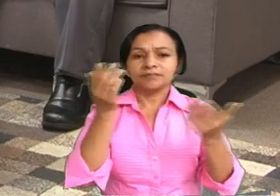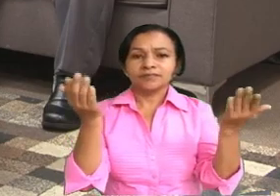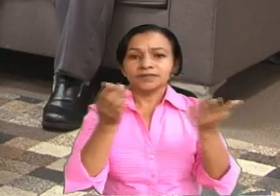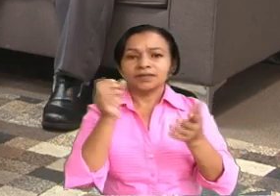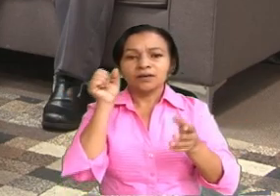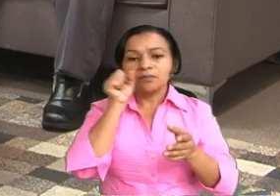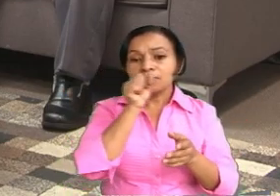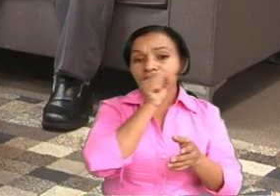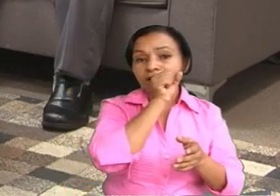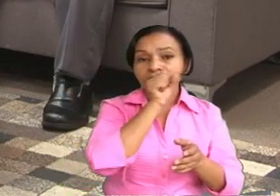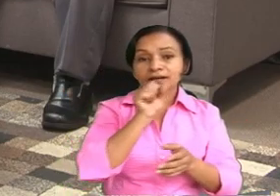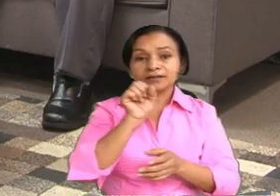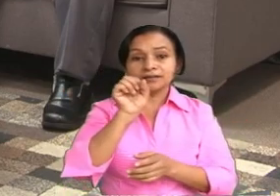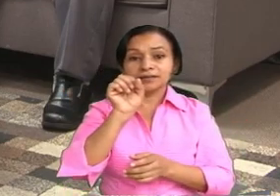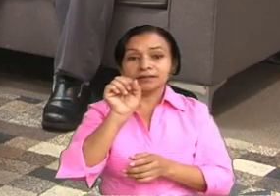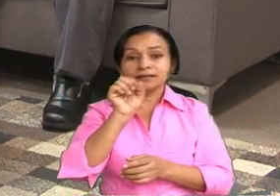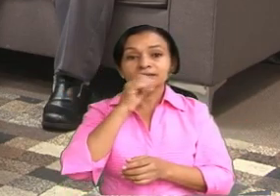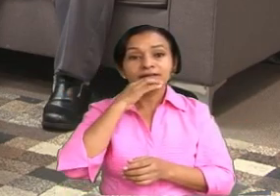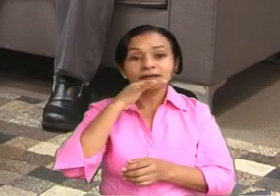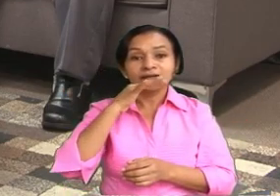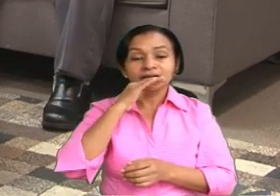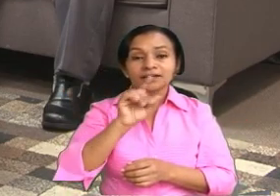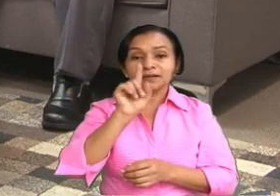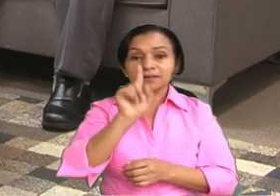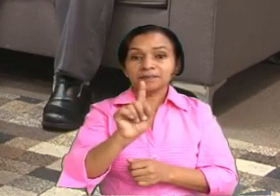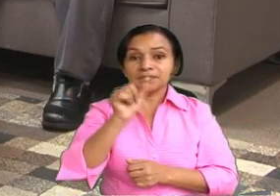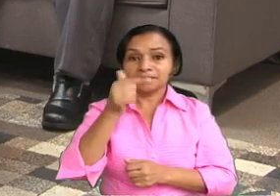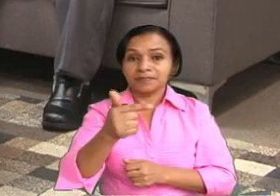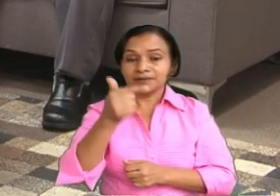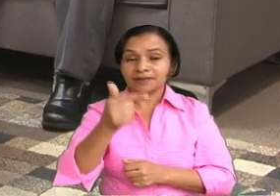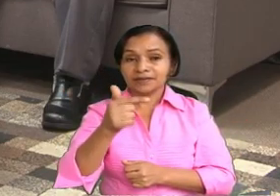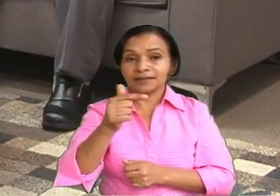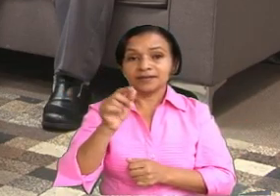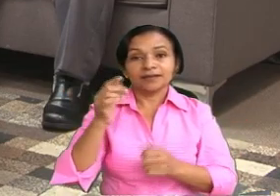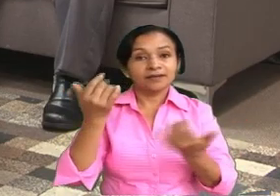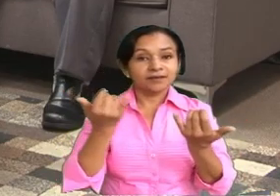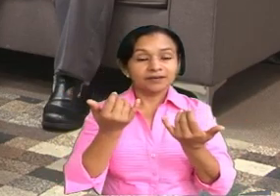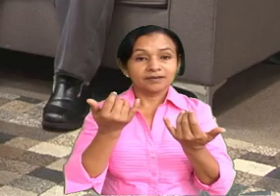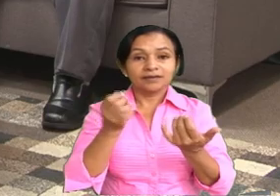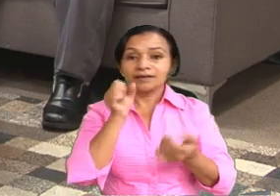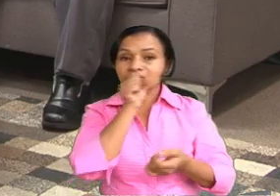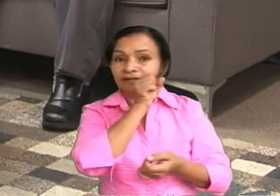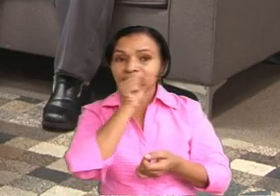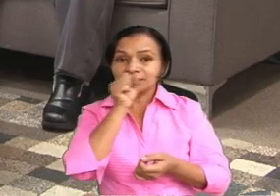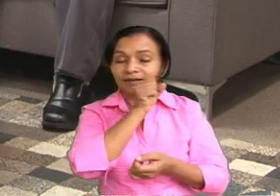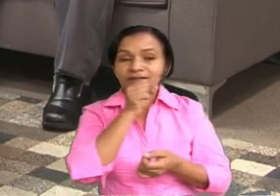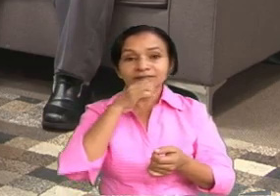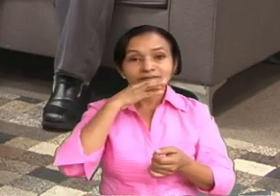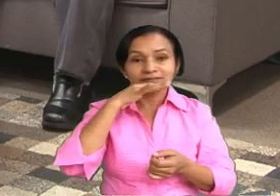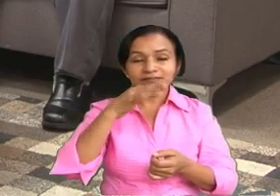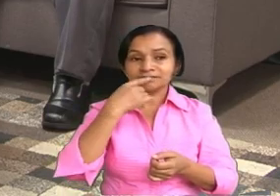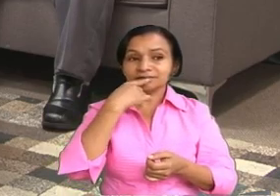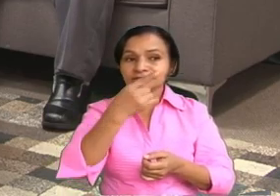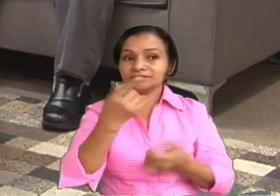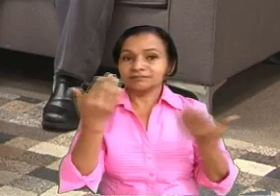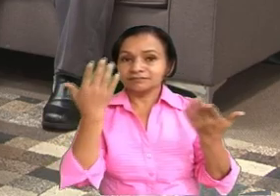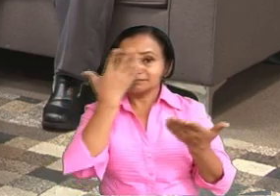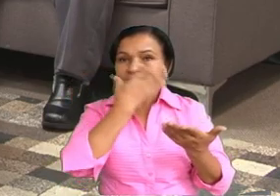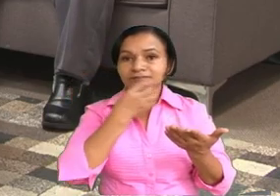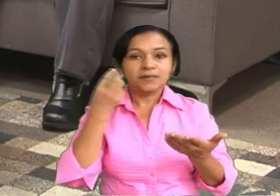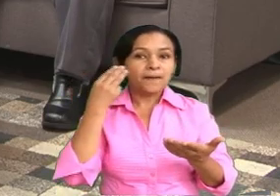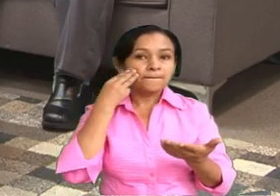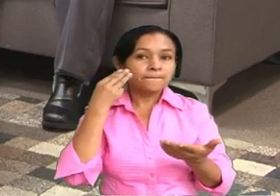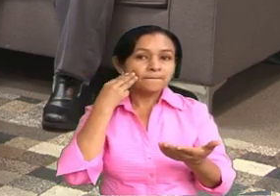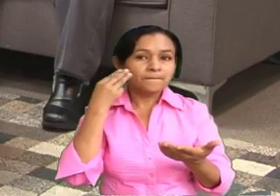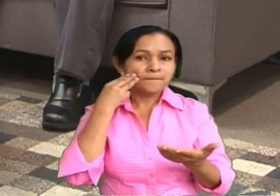los niños de primer grado. Mira qué cosa más preciosa. Ellos cantan, cuentan y ellos dicen, y a su mamá una vez,